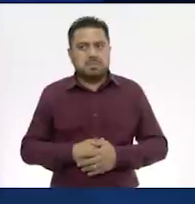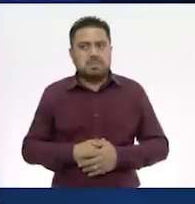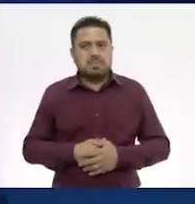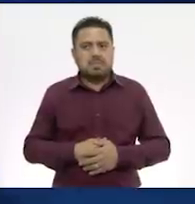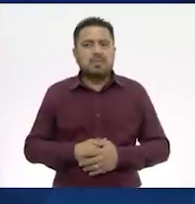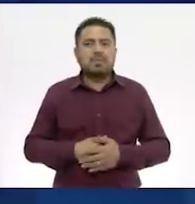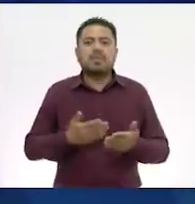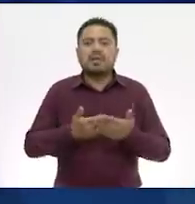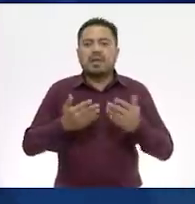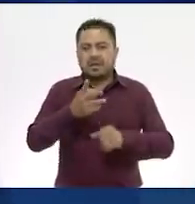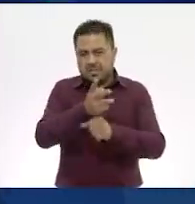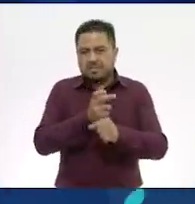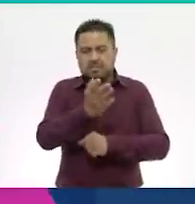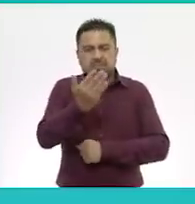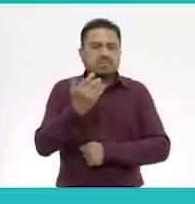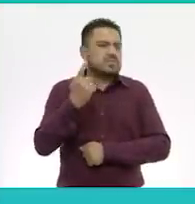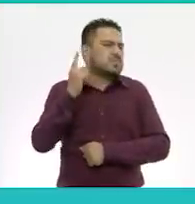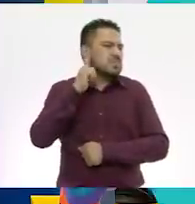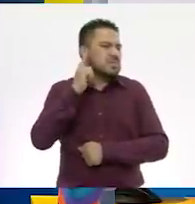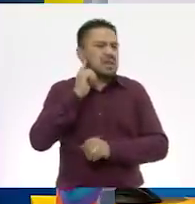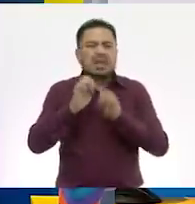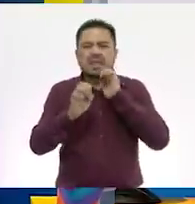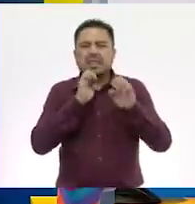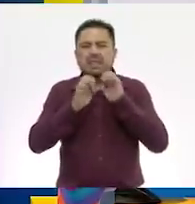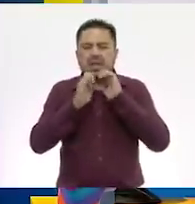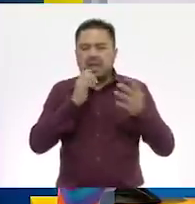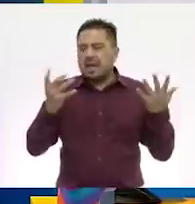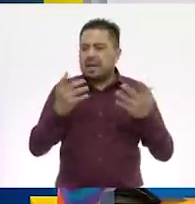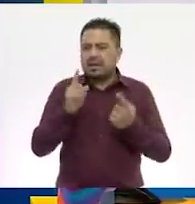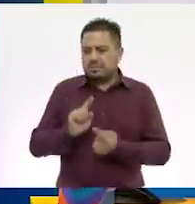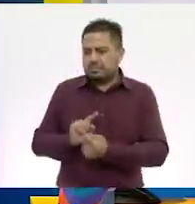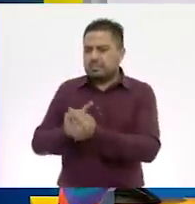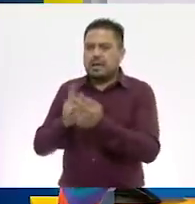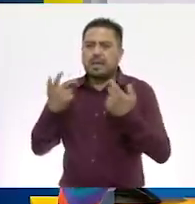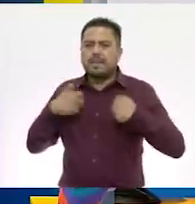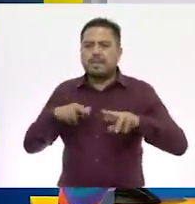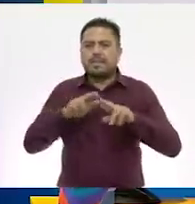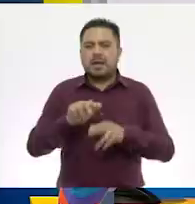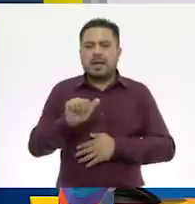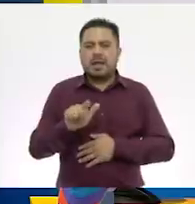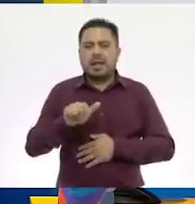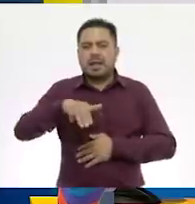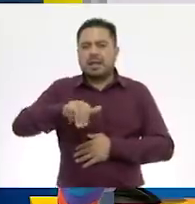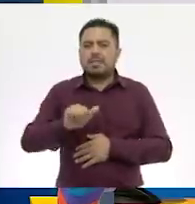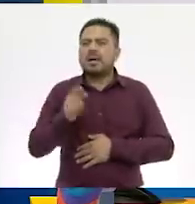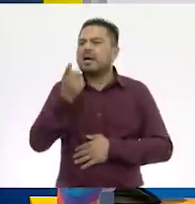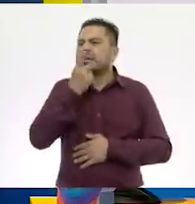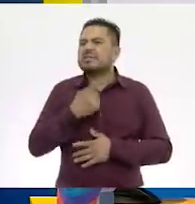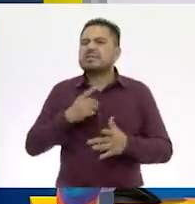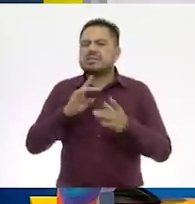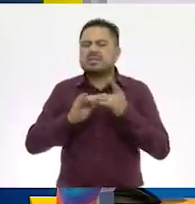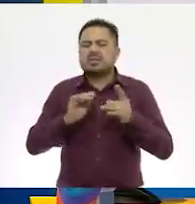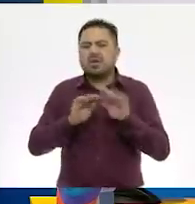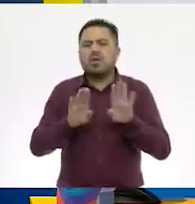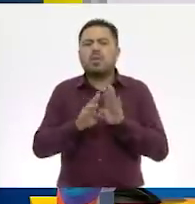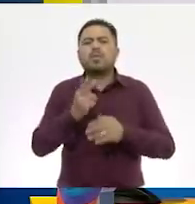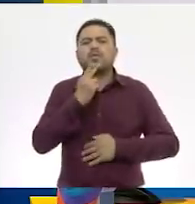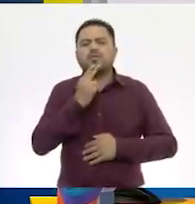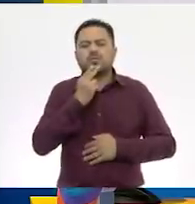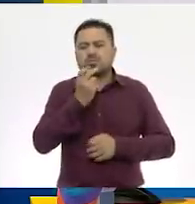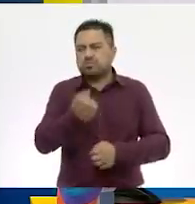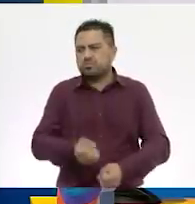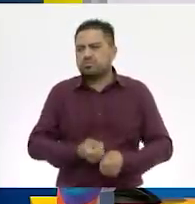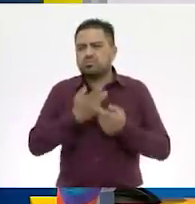Ahora los invito a escuchar una pequeña entrevista que tuvimos con la maestra Alma Mejía. Ella nos platica sobre las funciones de los